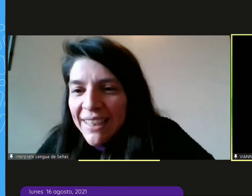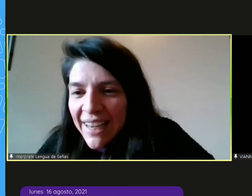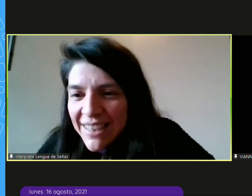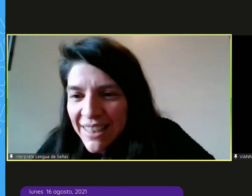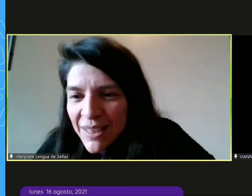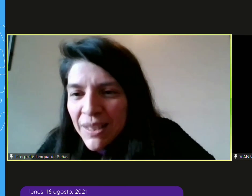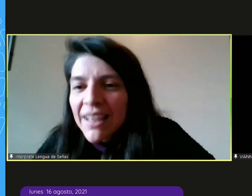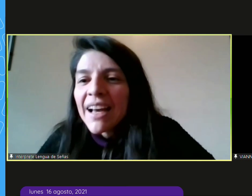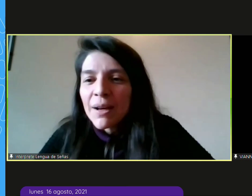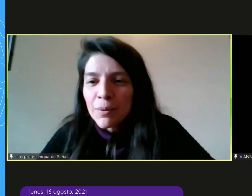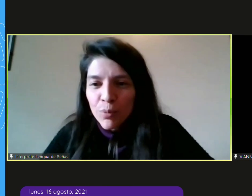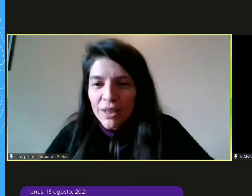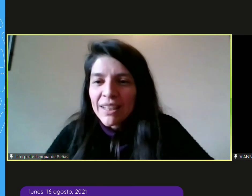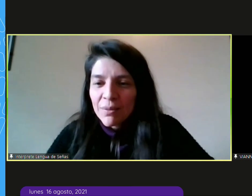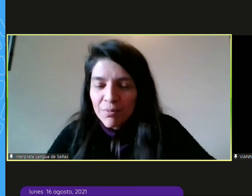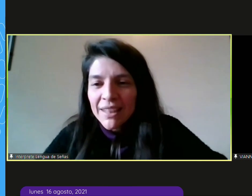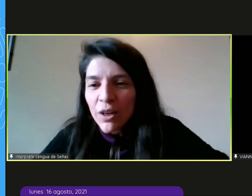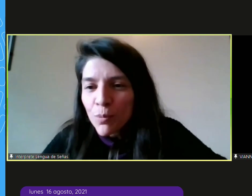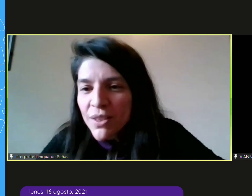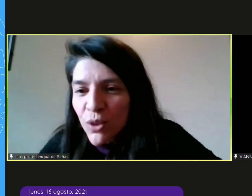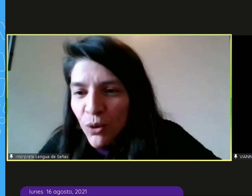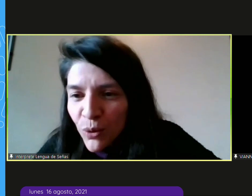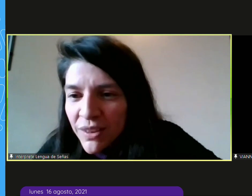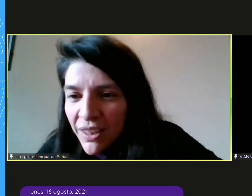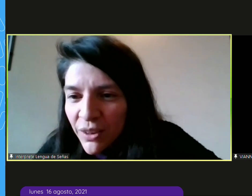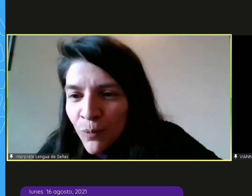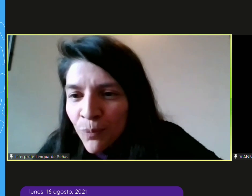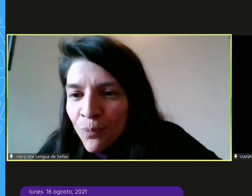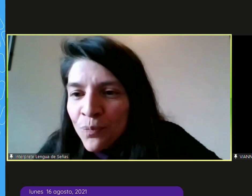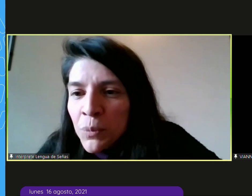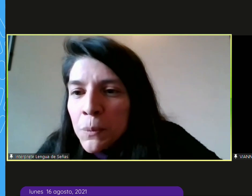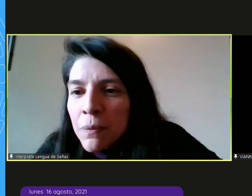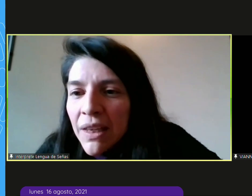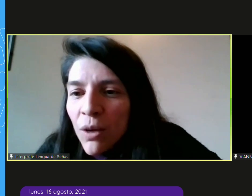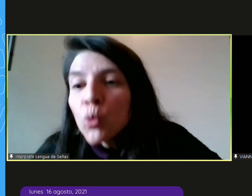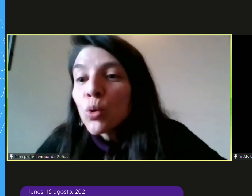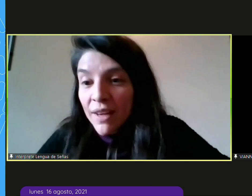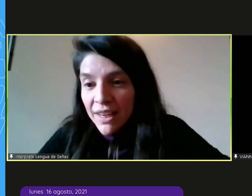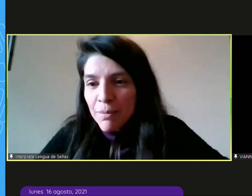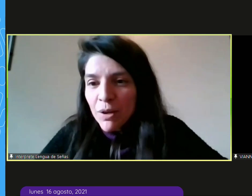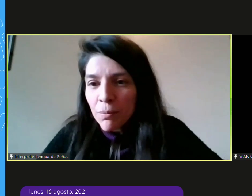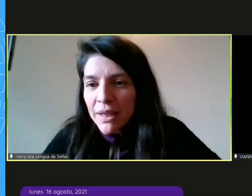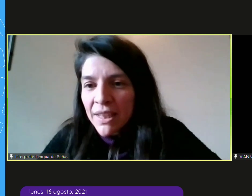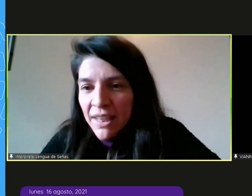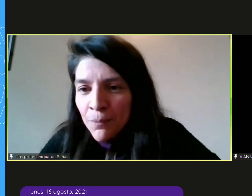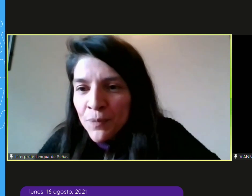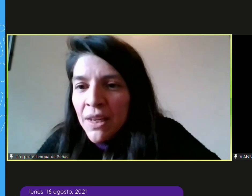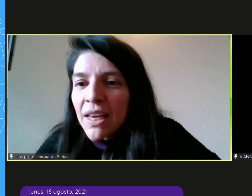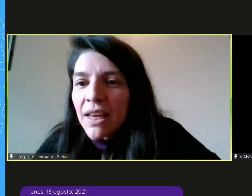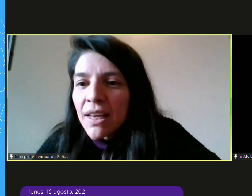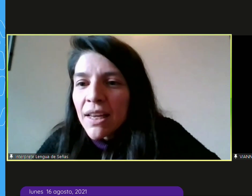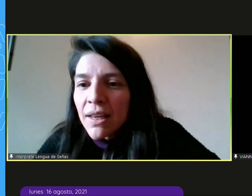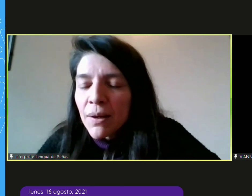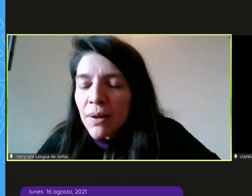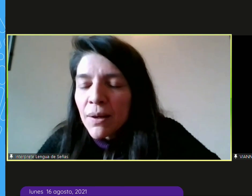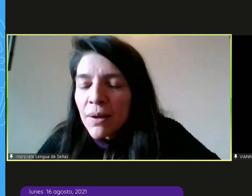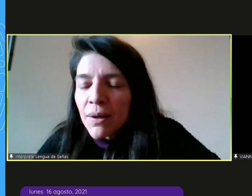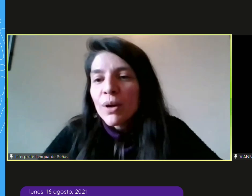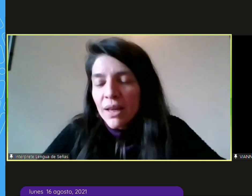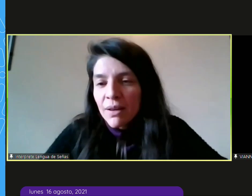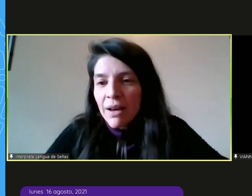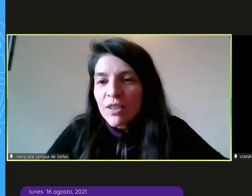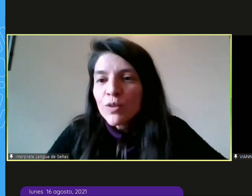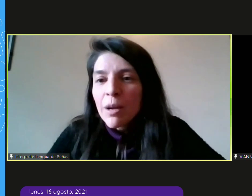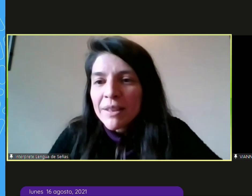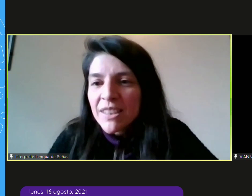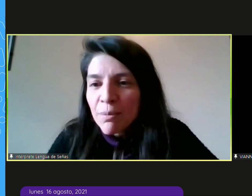Bueno, muchas gracias por estar en esta comisión, ¿no es cierto? Junto a Vianey, mi compañera,